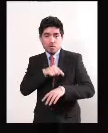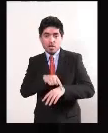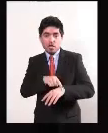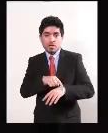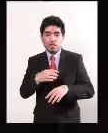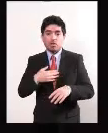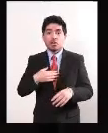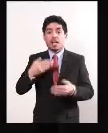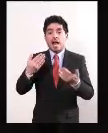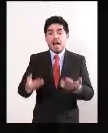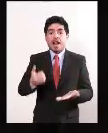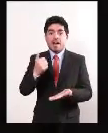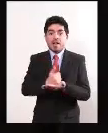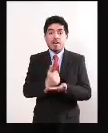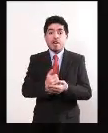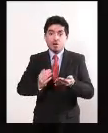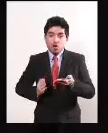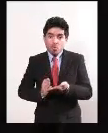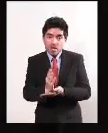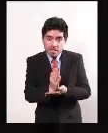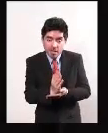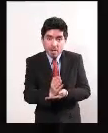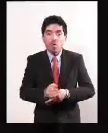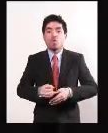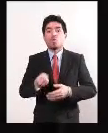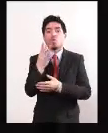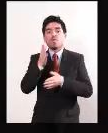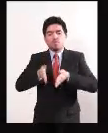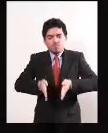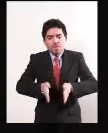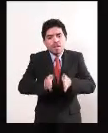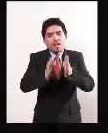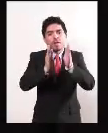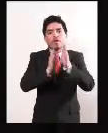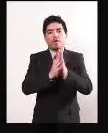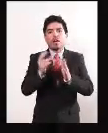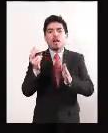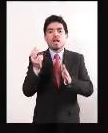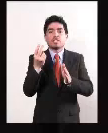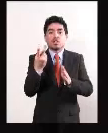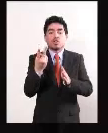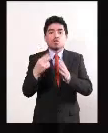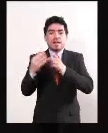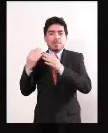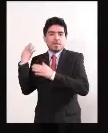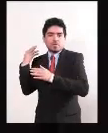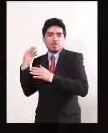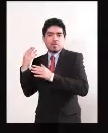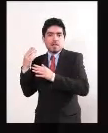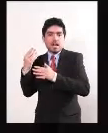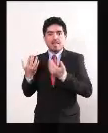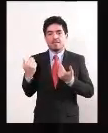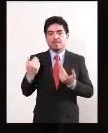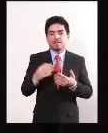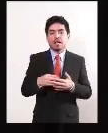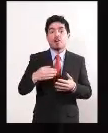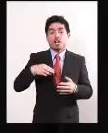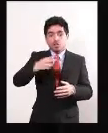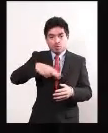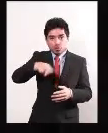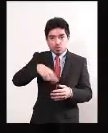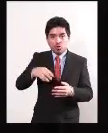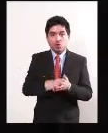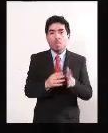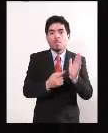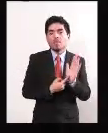que con el actual alcalde comenzamos junto un trayecto hace dos periodos atrás. Y ahora es cuando nosotros,